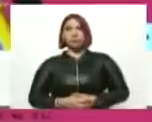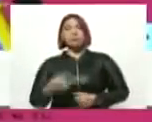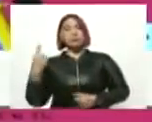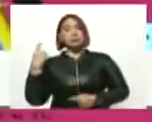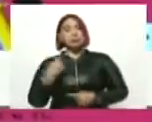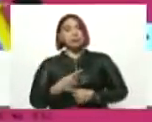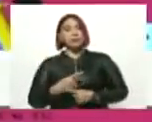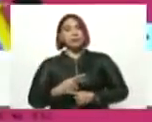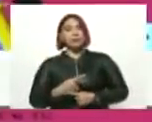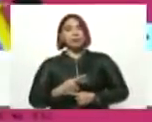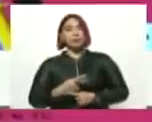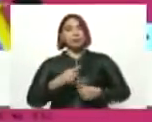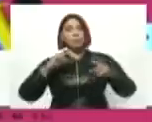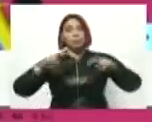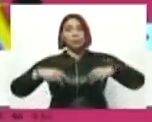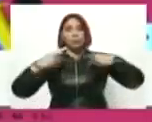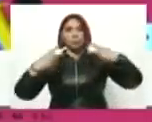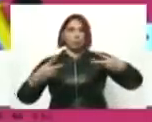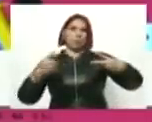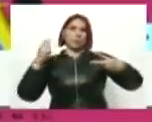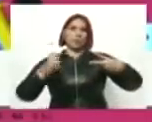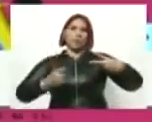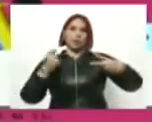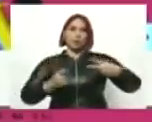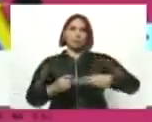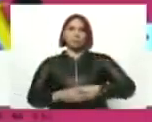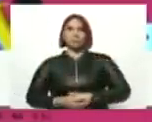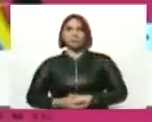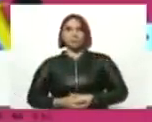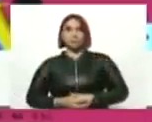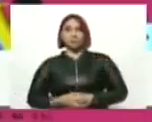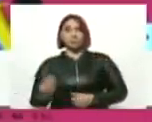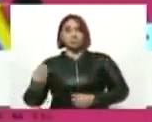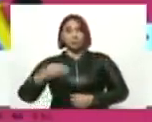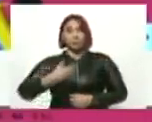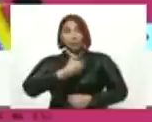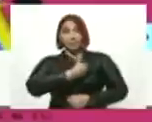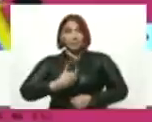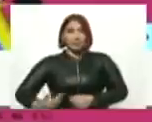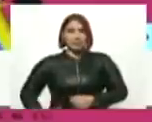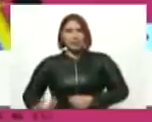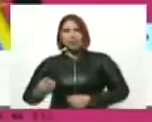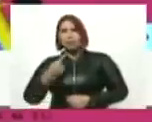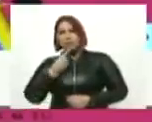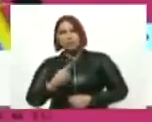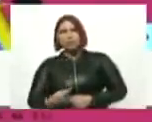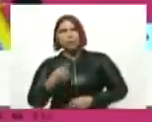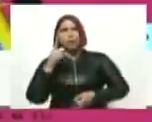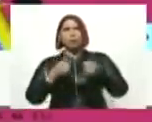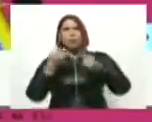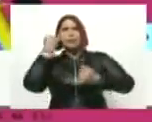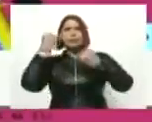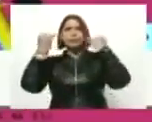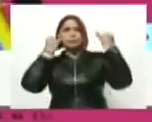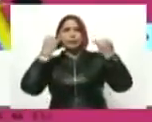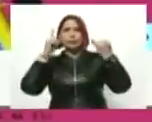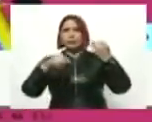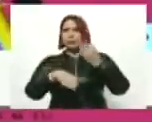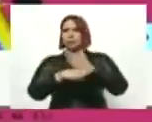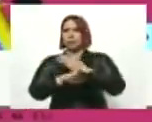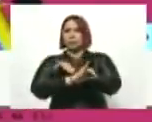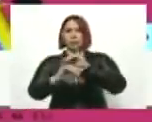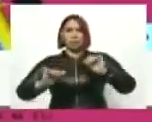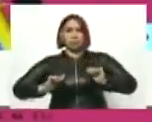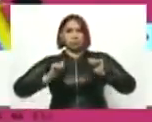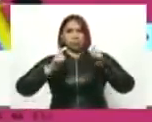ser la vanguardia de esa tarea. Y además el presidente ha lanzado ideas, ¿no? Que van, ya han